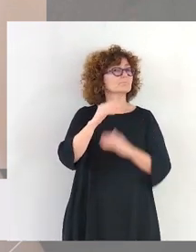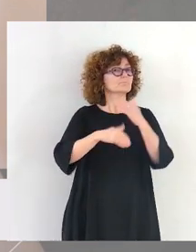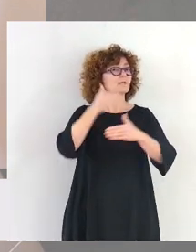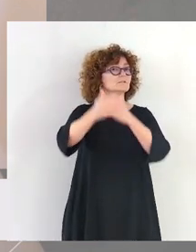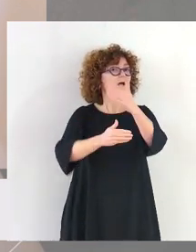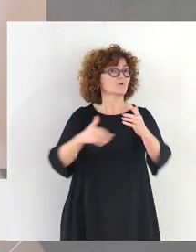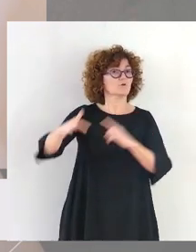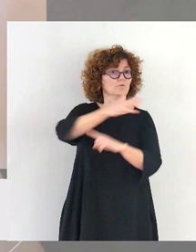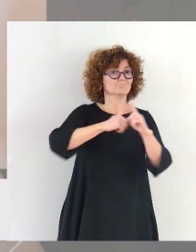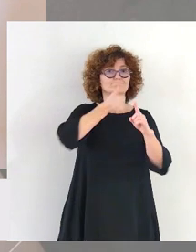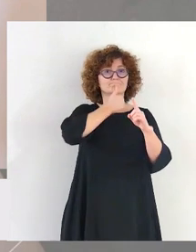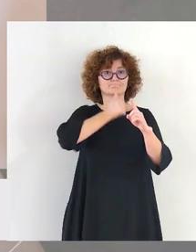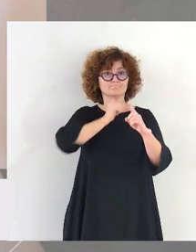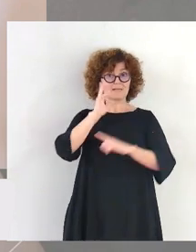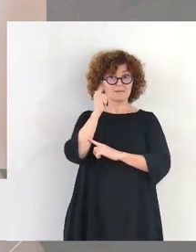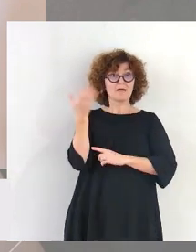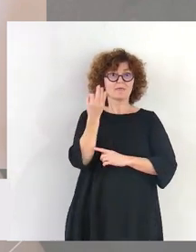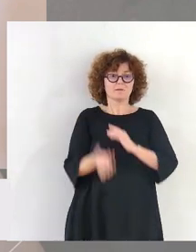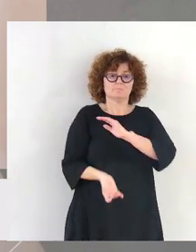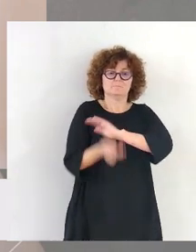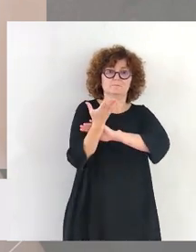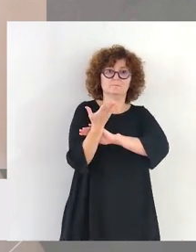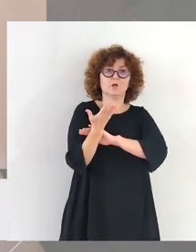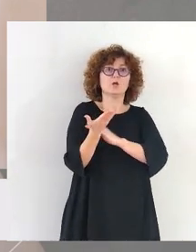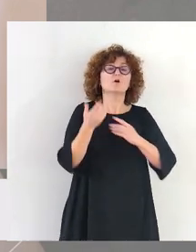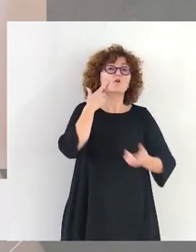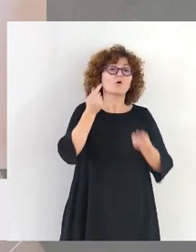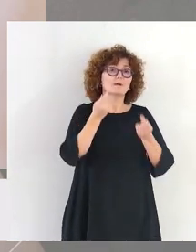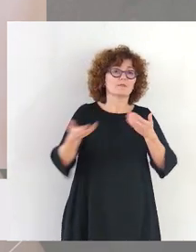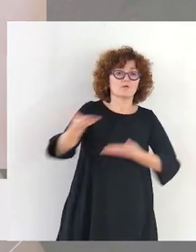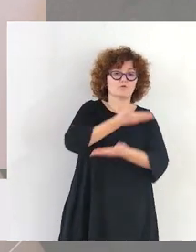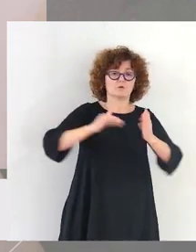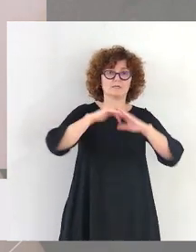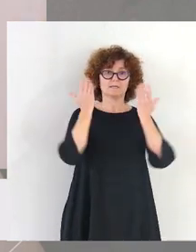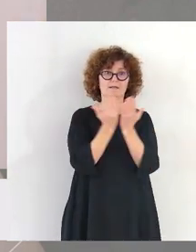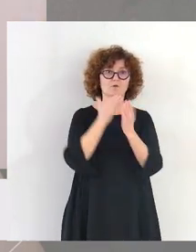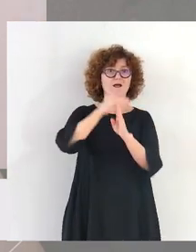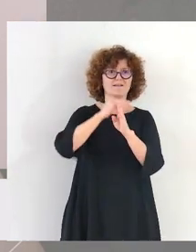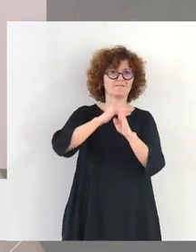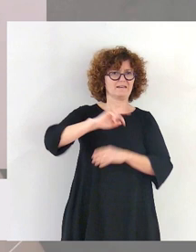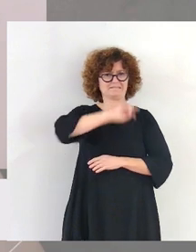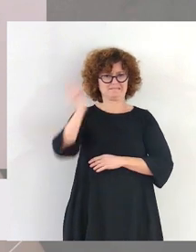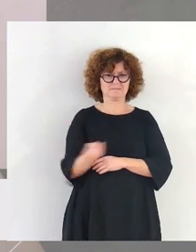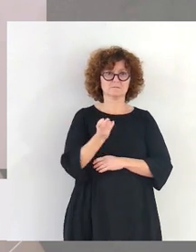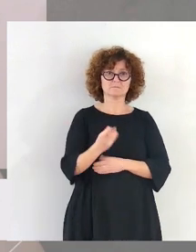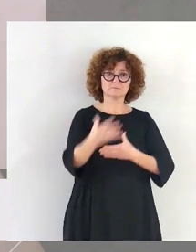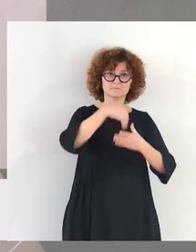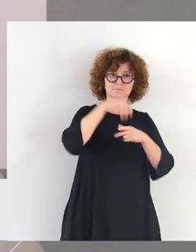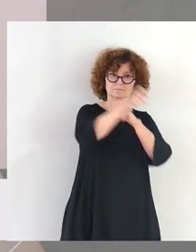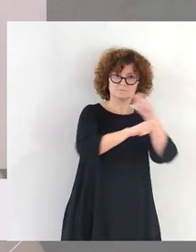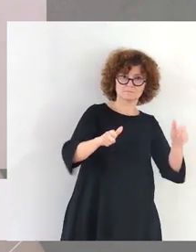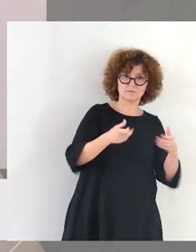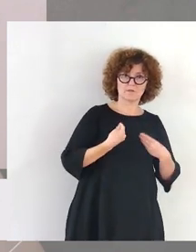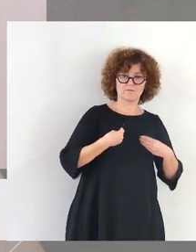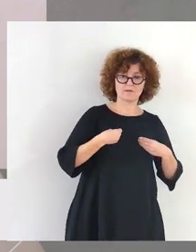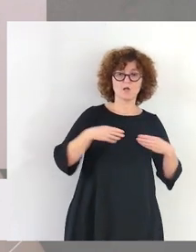facilitarlo la cooperación internacional y los gobiernos en todos los niveles involucrando a las comunidades a la sociedad civil